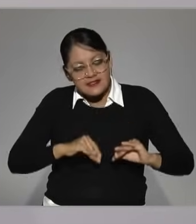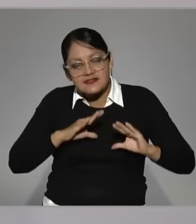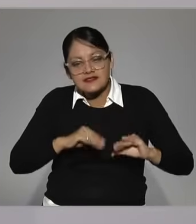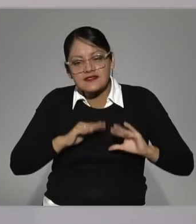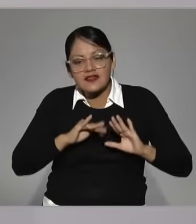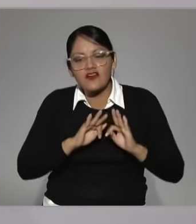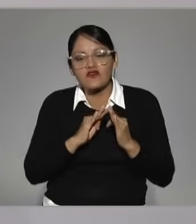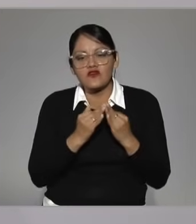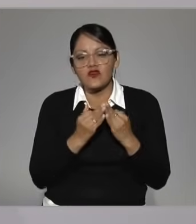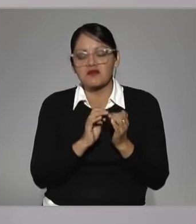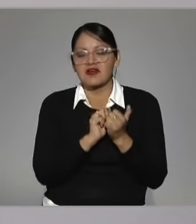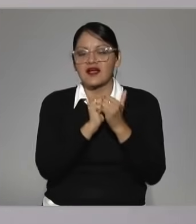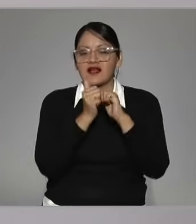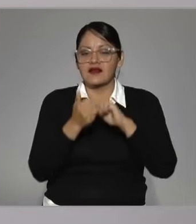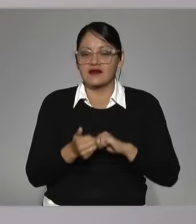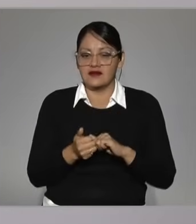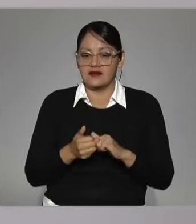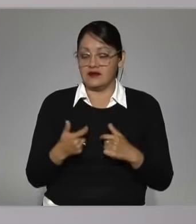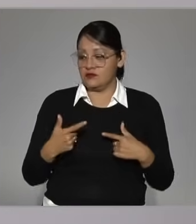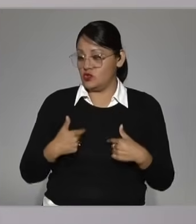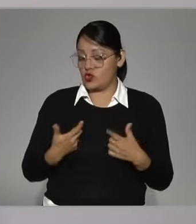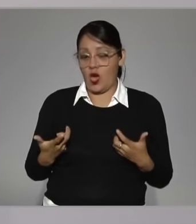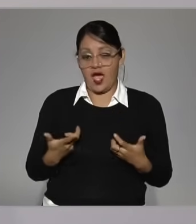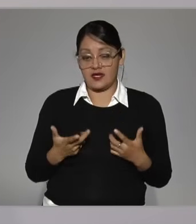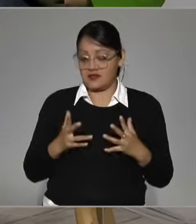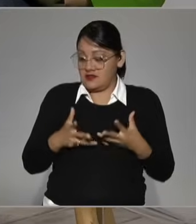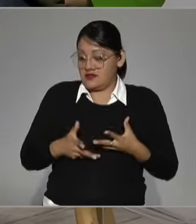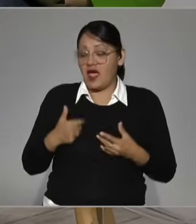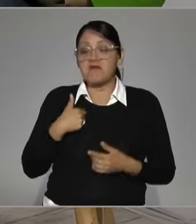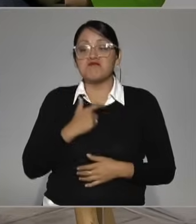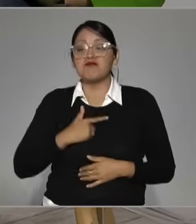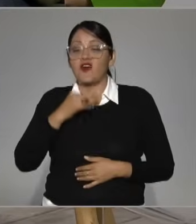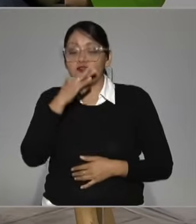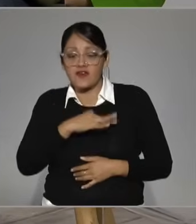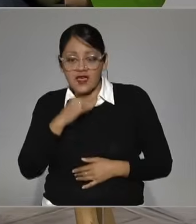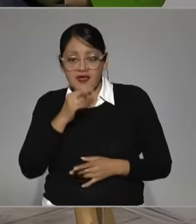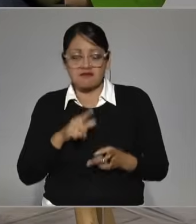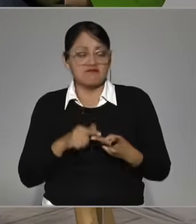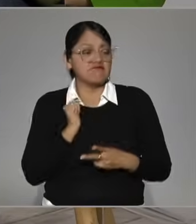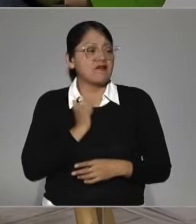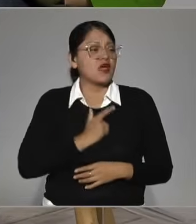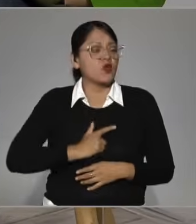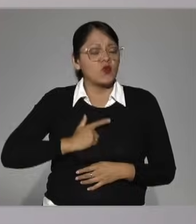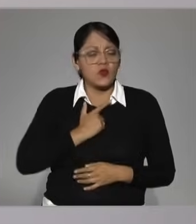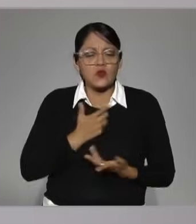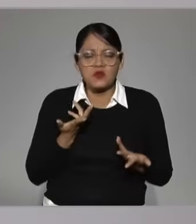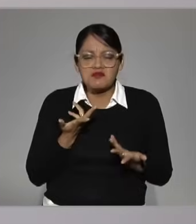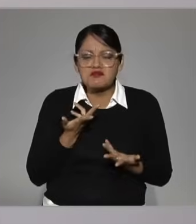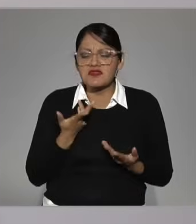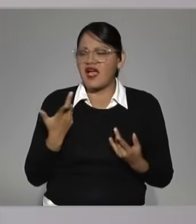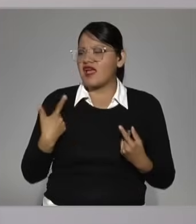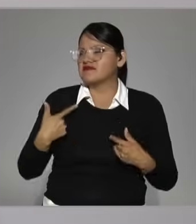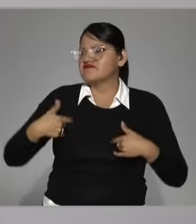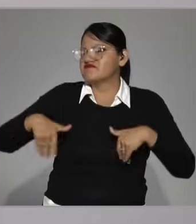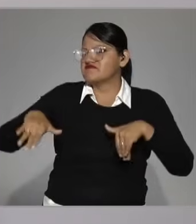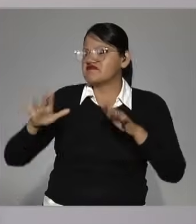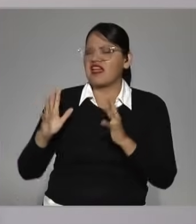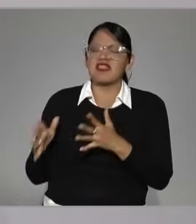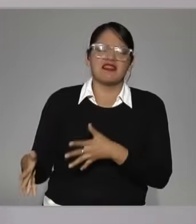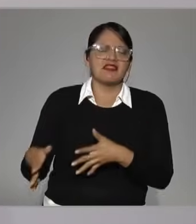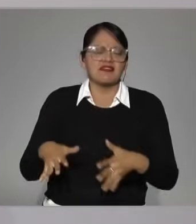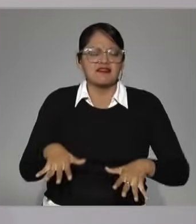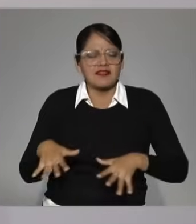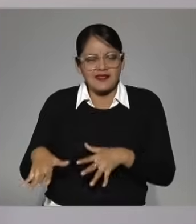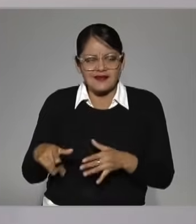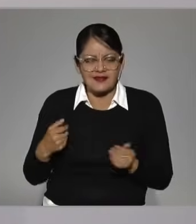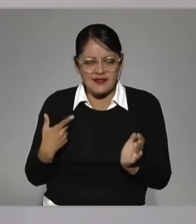que hacemos es, pues yo me sigo comportando como soy, si soy fiestero, si vivo haciendo el relajito, o si no